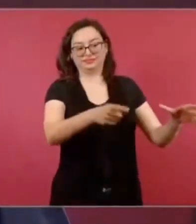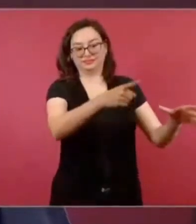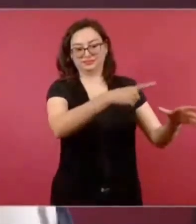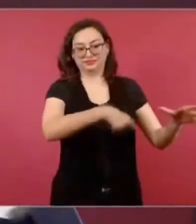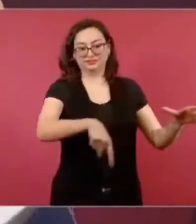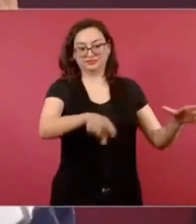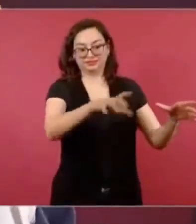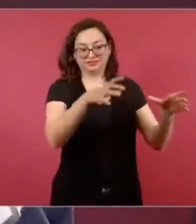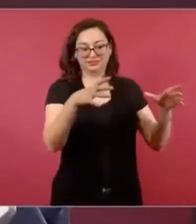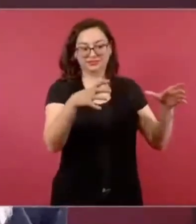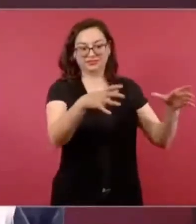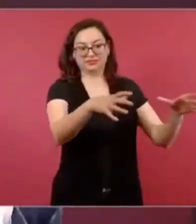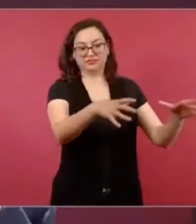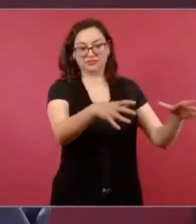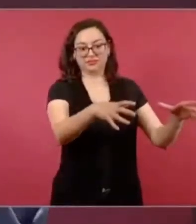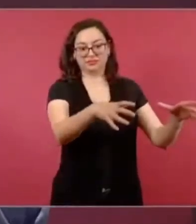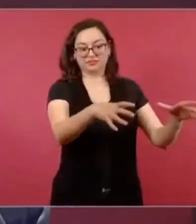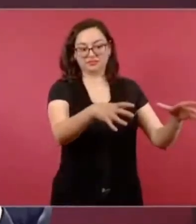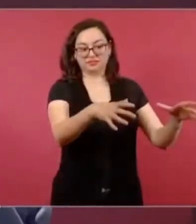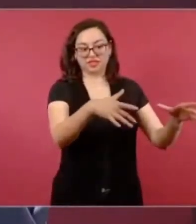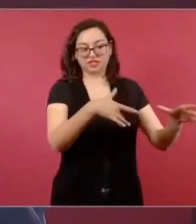por telepatía, ¿no? Entienden.